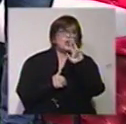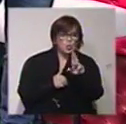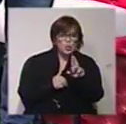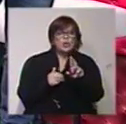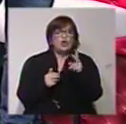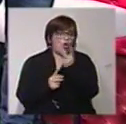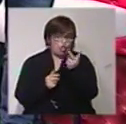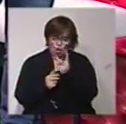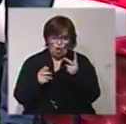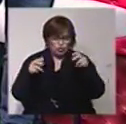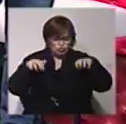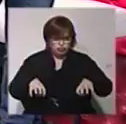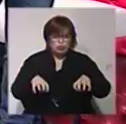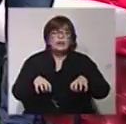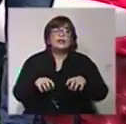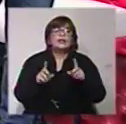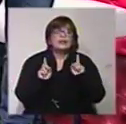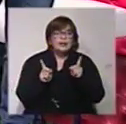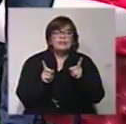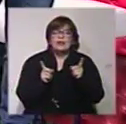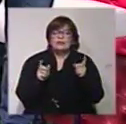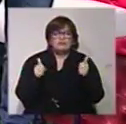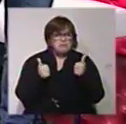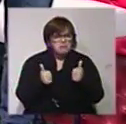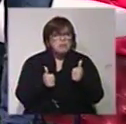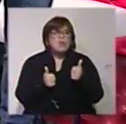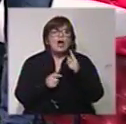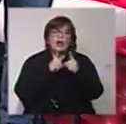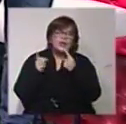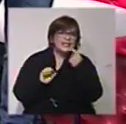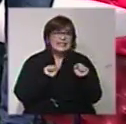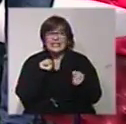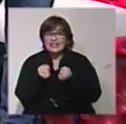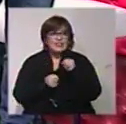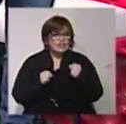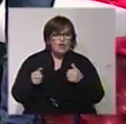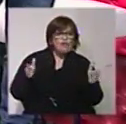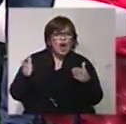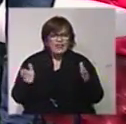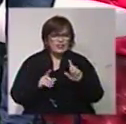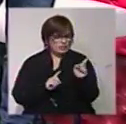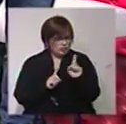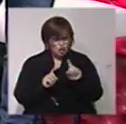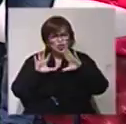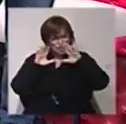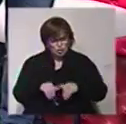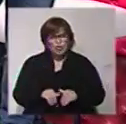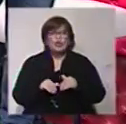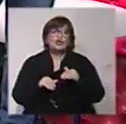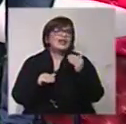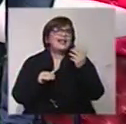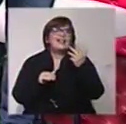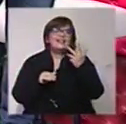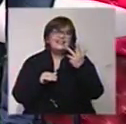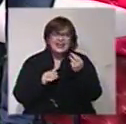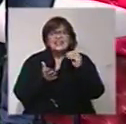dos con una gran temporada. Muchos están con eso, no, los nervios, los volantes, que son. Bueno, todos tienen más de 30 partidos en